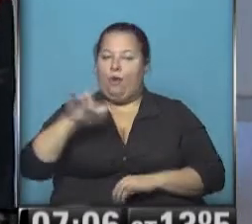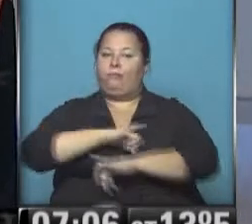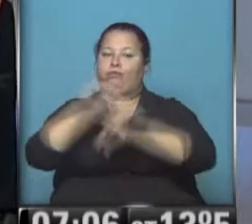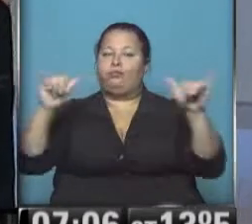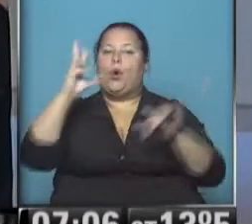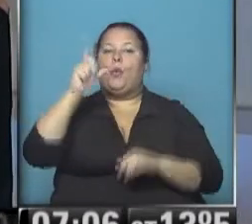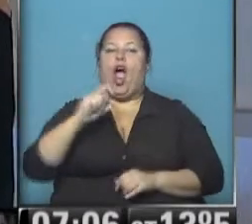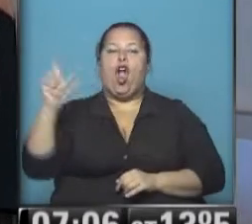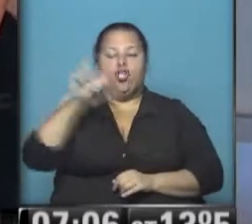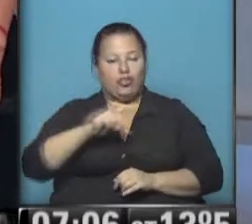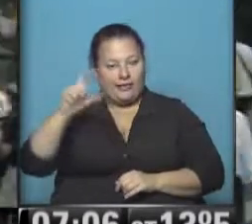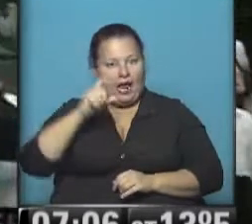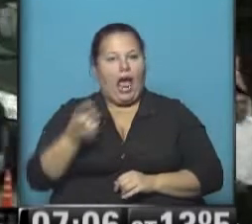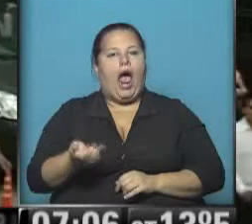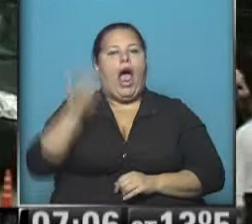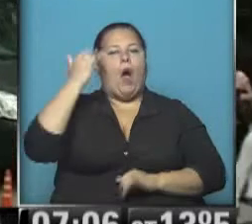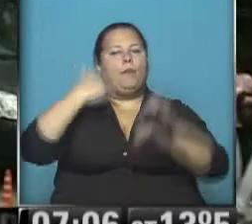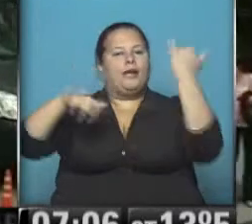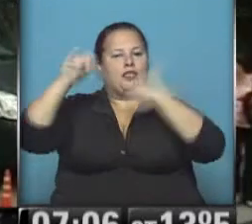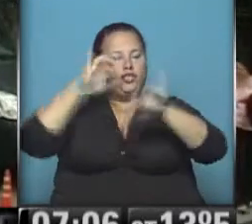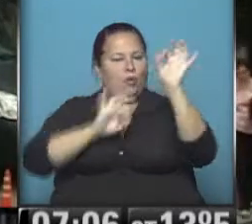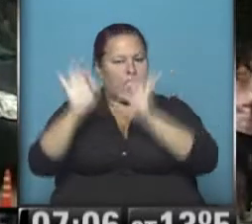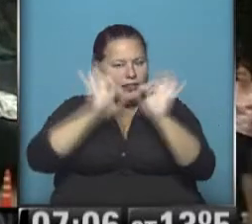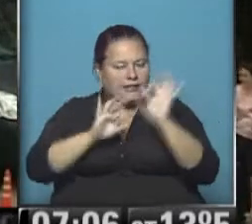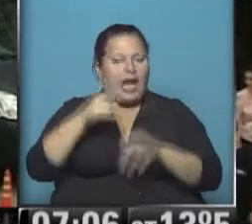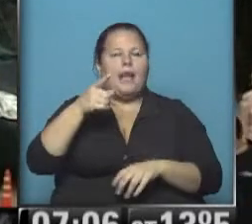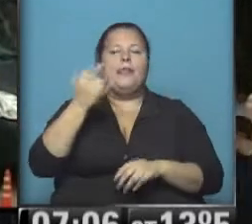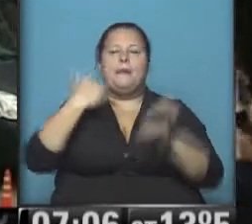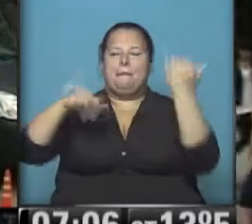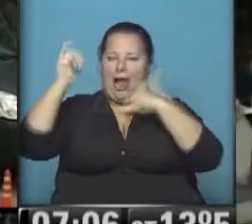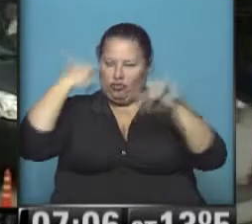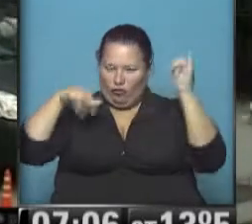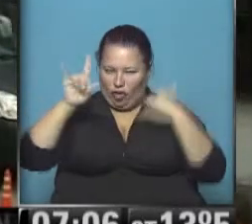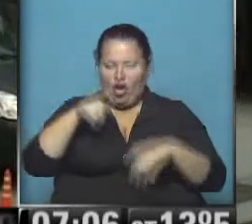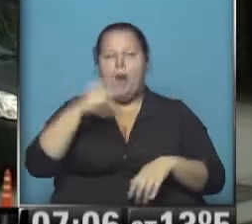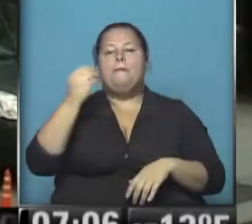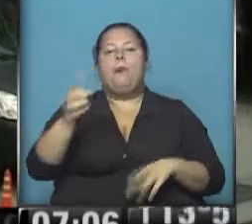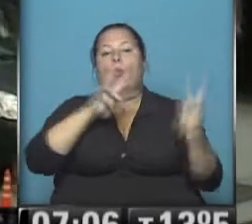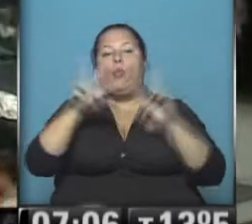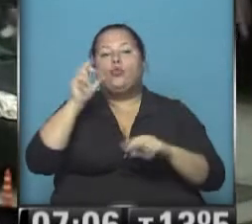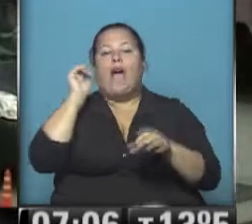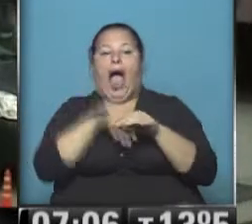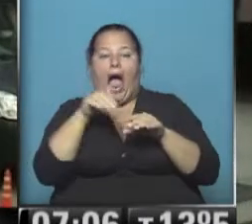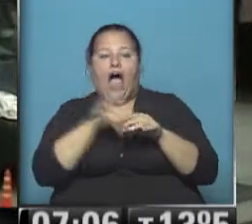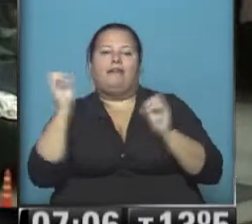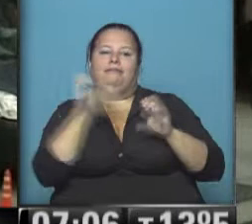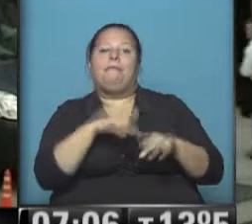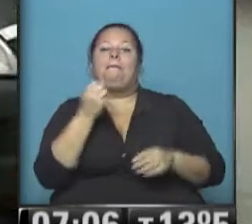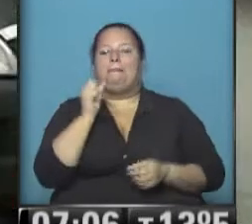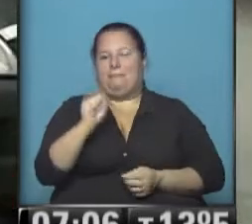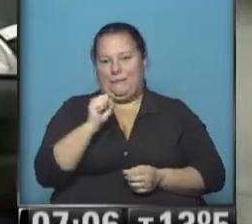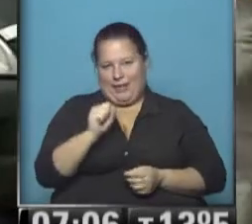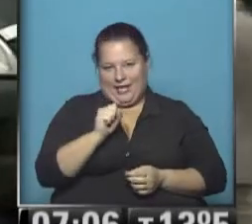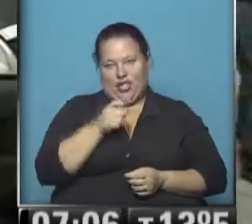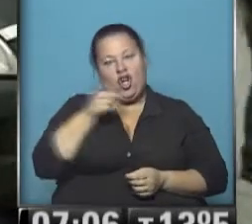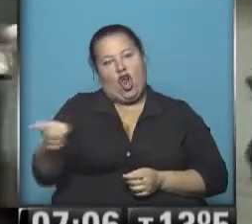Banco Central, el incremento de las tasas de interés de los plazos fijos para lograr que los ahorristas elijan las inversiones en